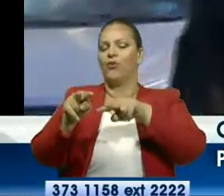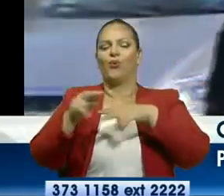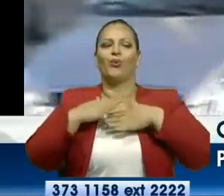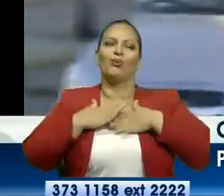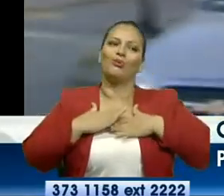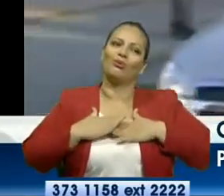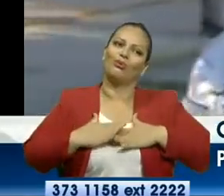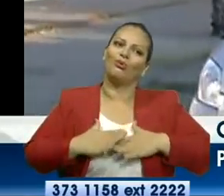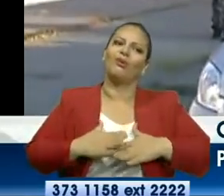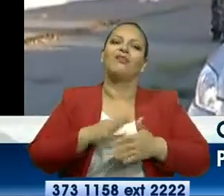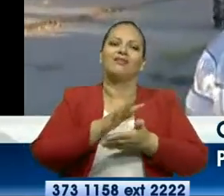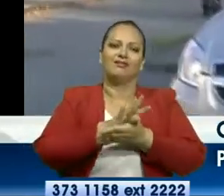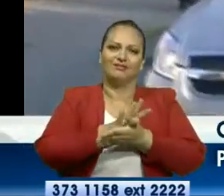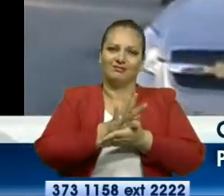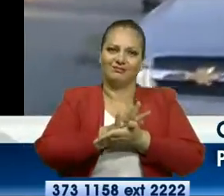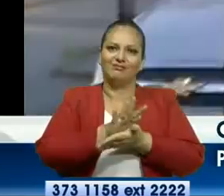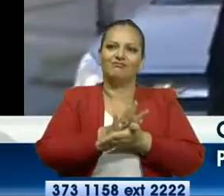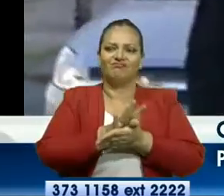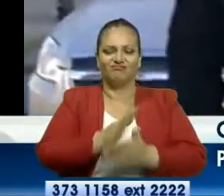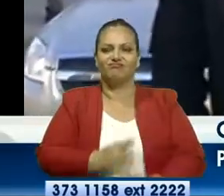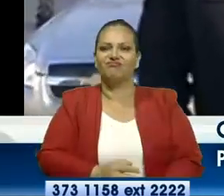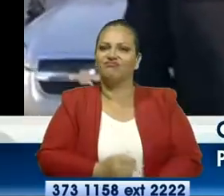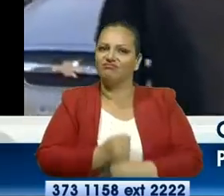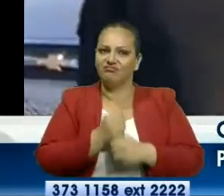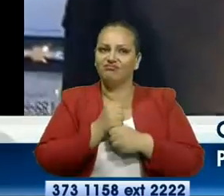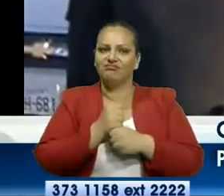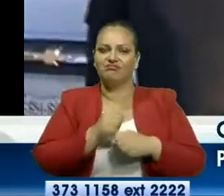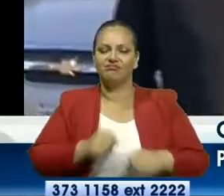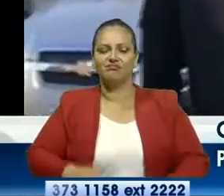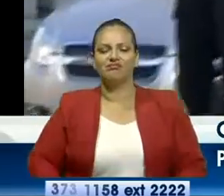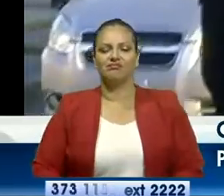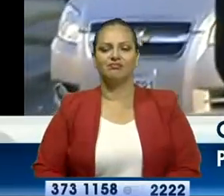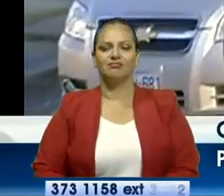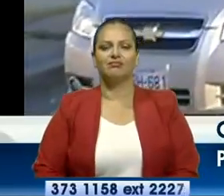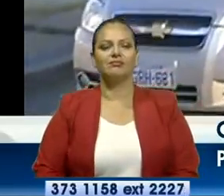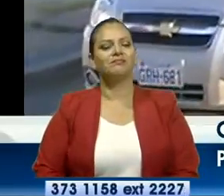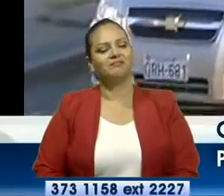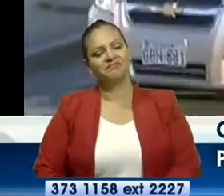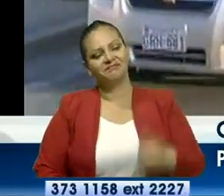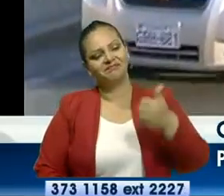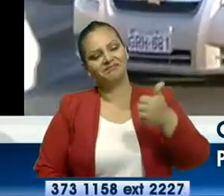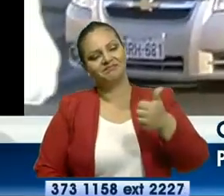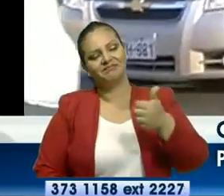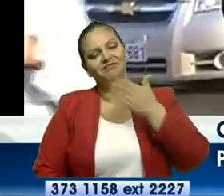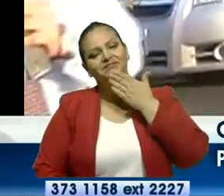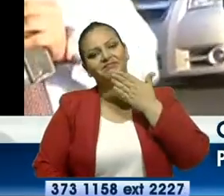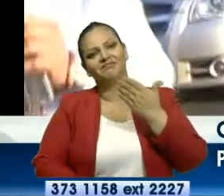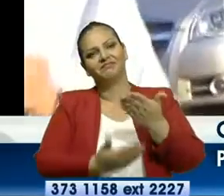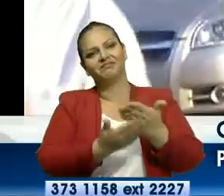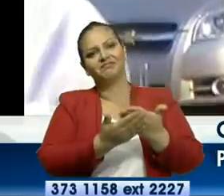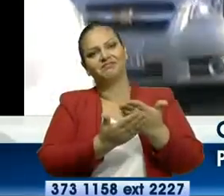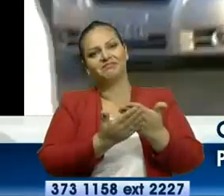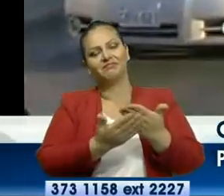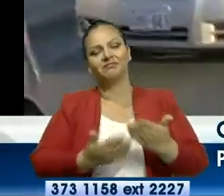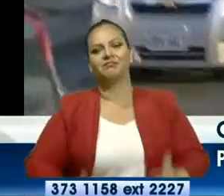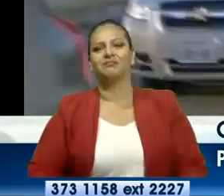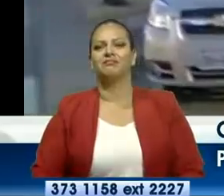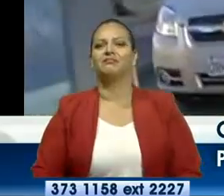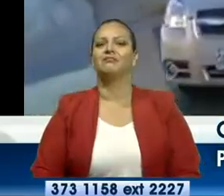andando tanto en la carretera, tanto en la ciudad. Listo, muchísimas gracias. Otra